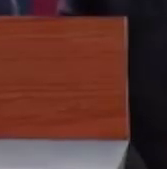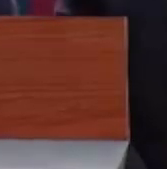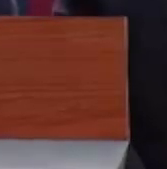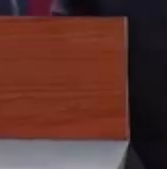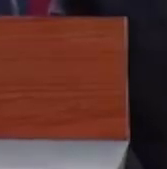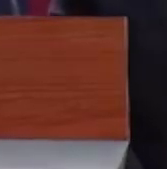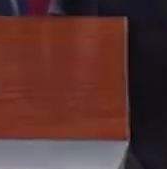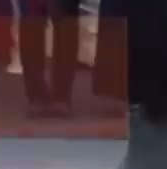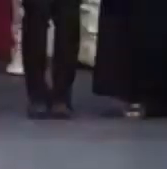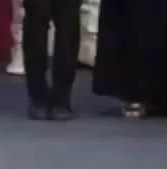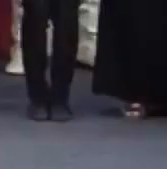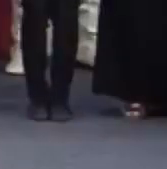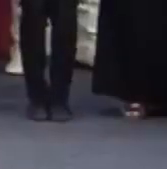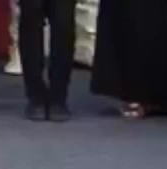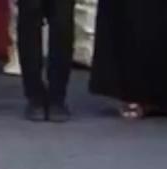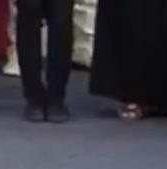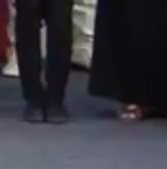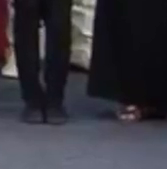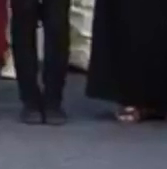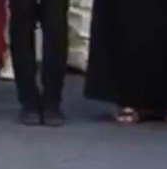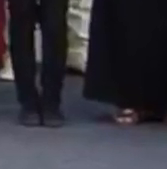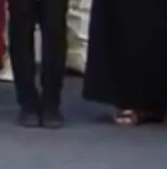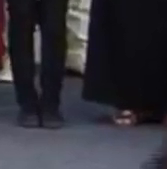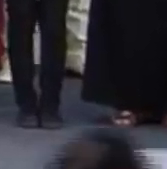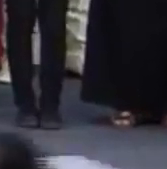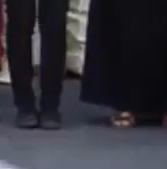Viva su vida,